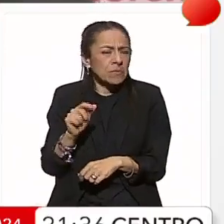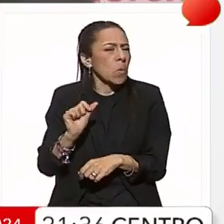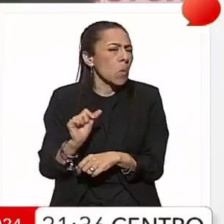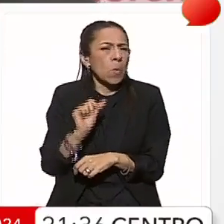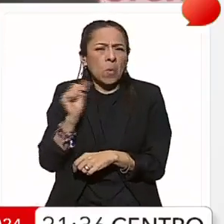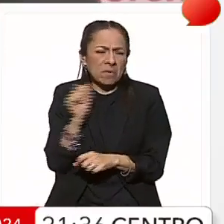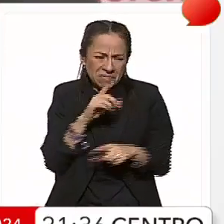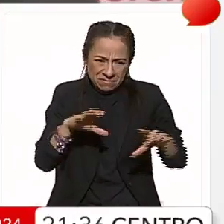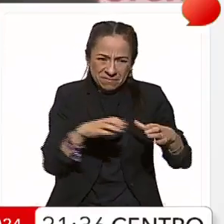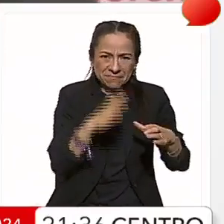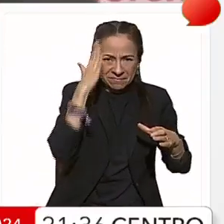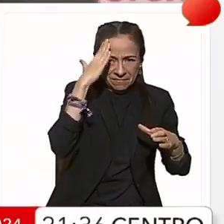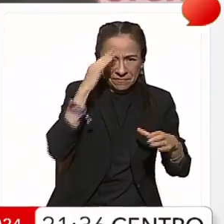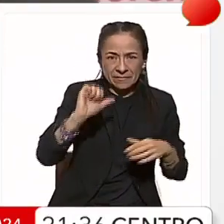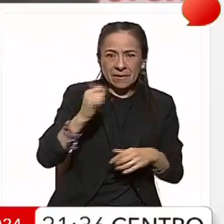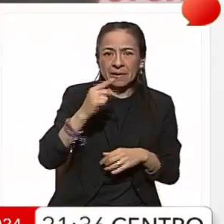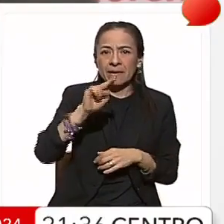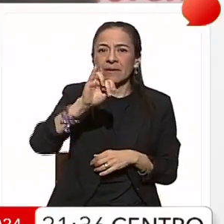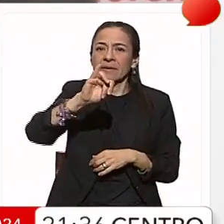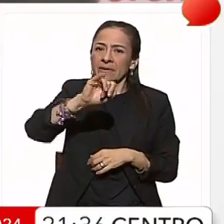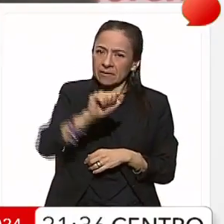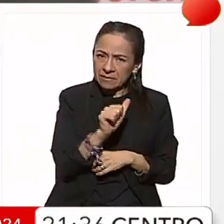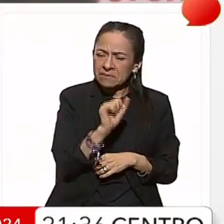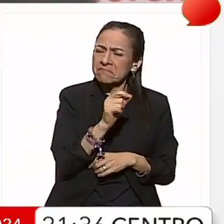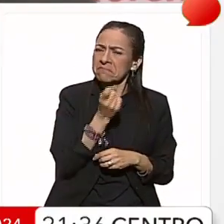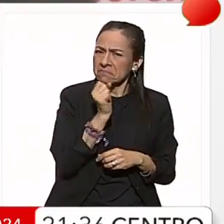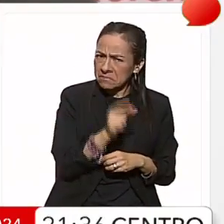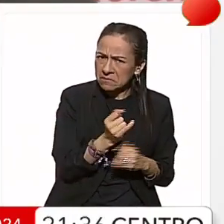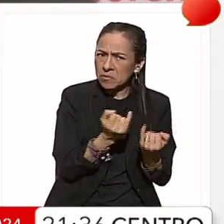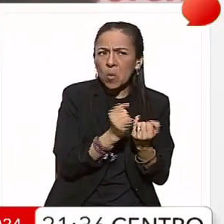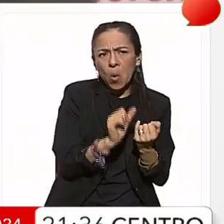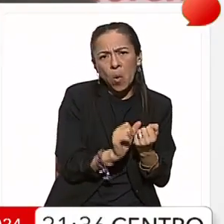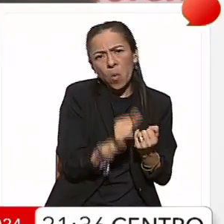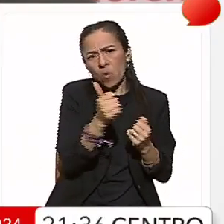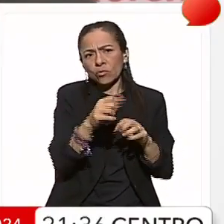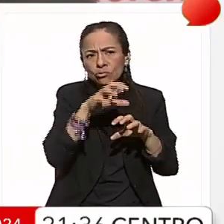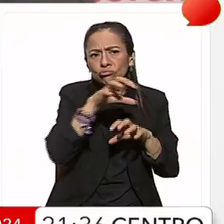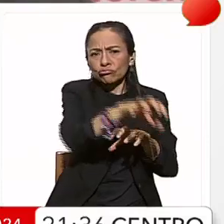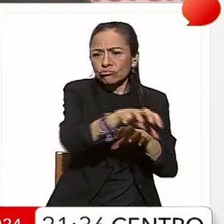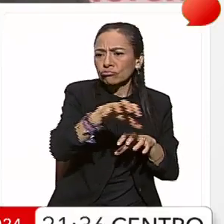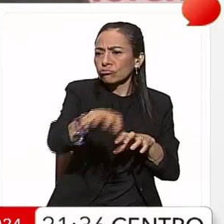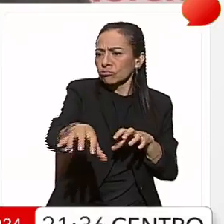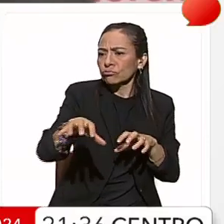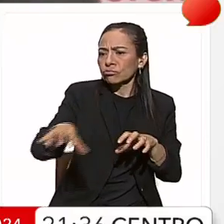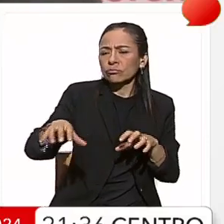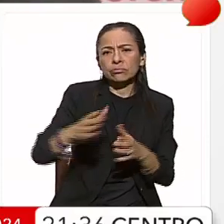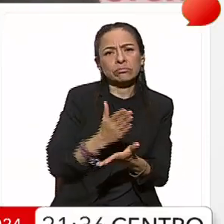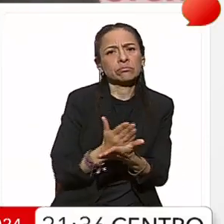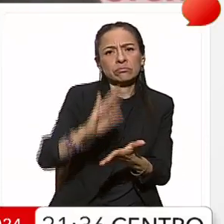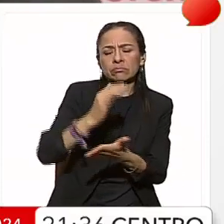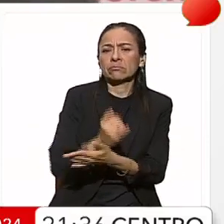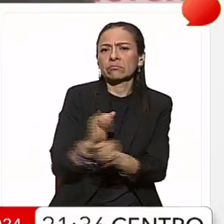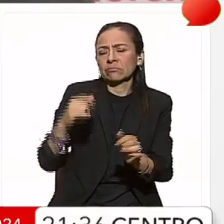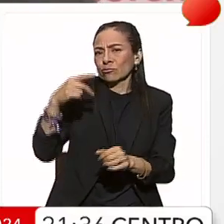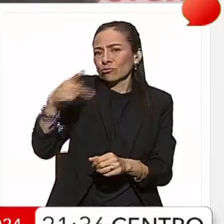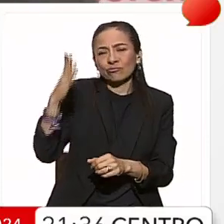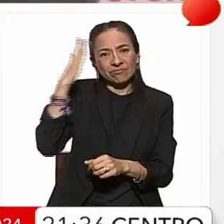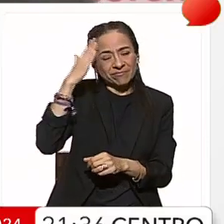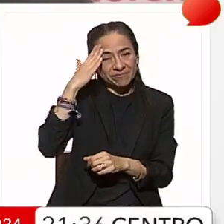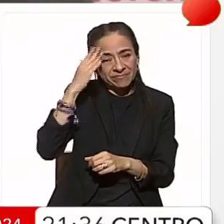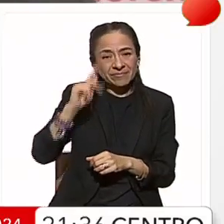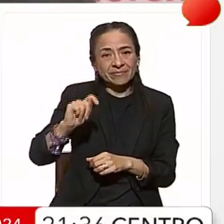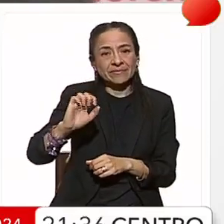propia agencia, va a haber órganos desconcentrados también que van a tener la autonomía técnica, que por cierto es lo